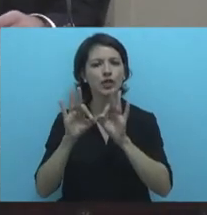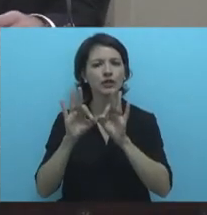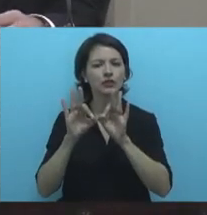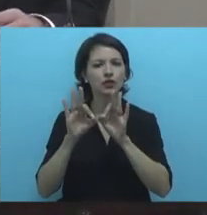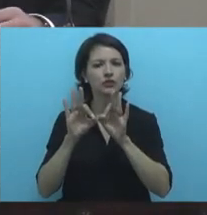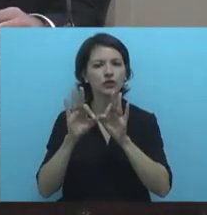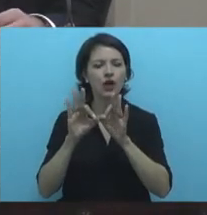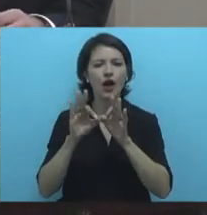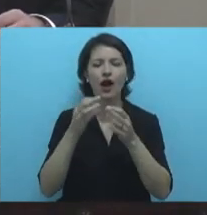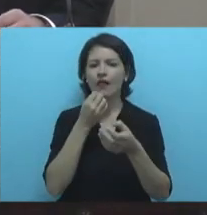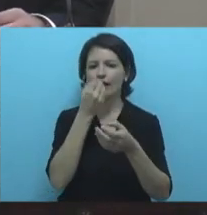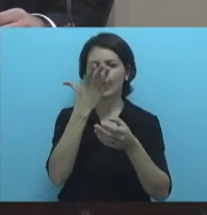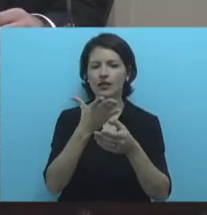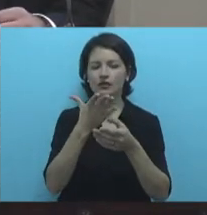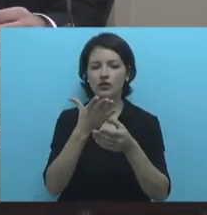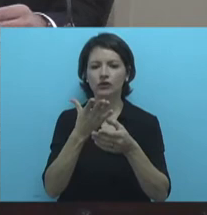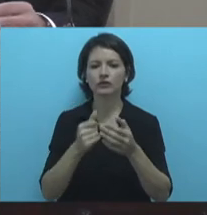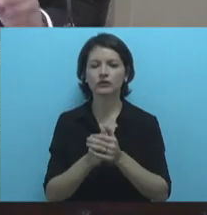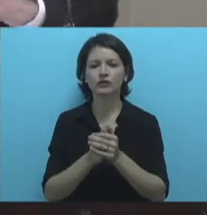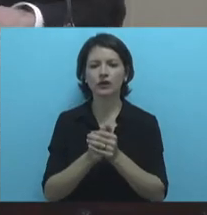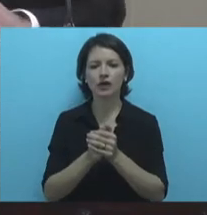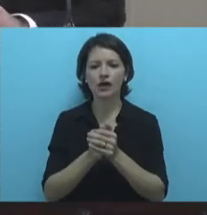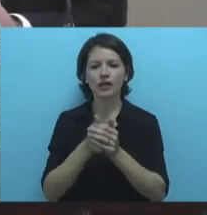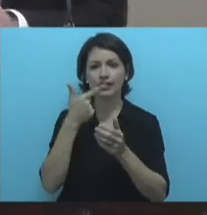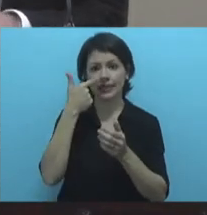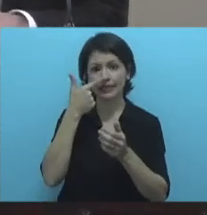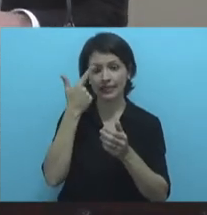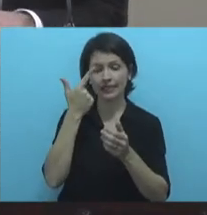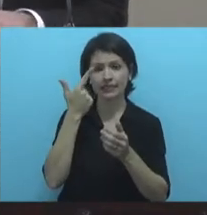declaración donde la cámara de diputados- declara de su interés